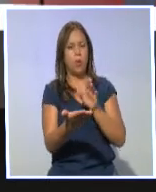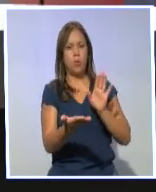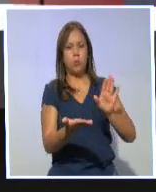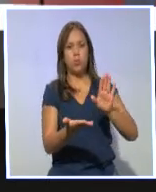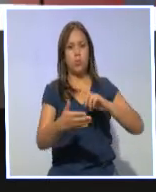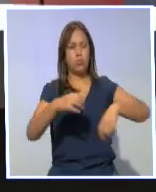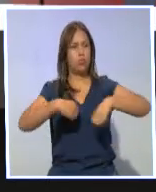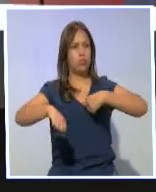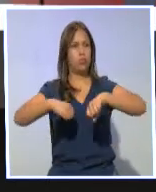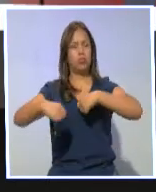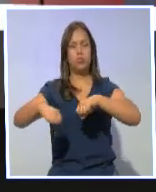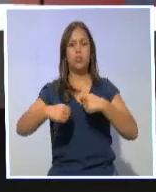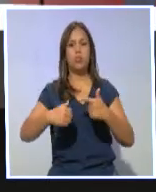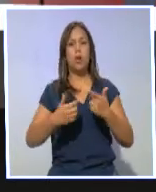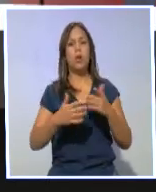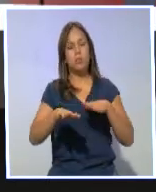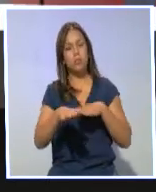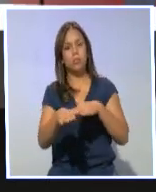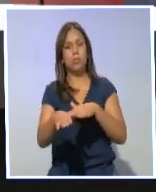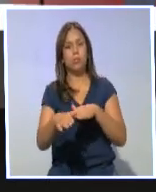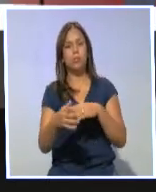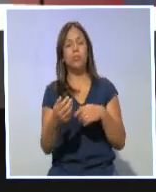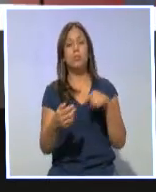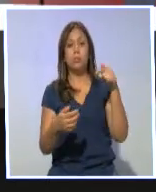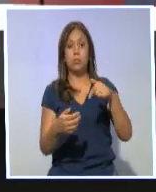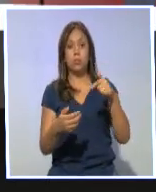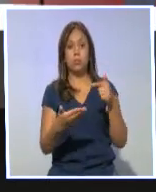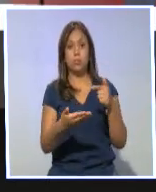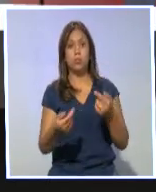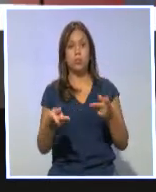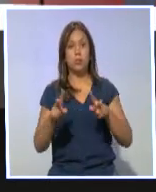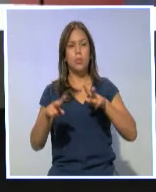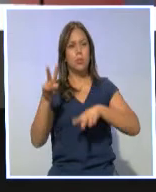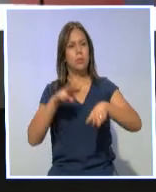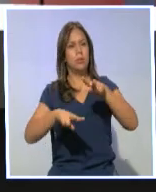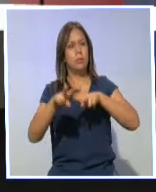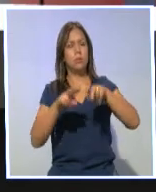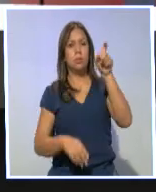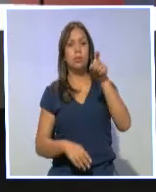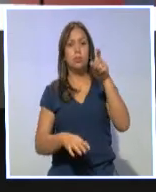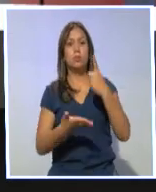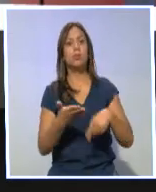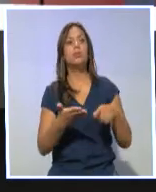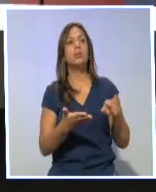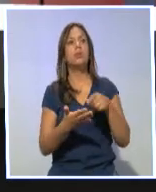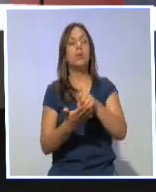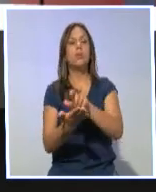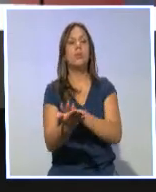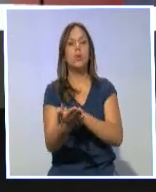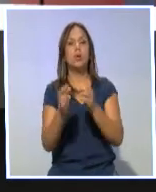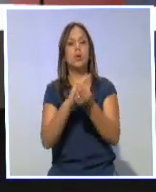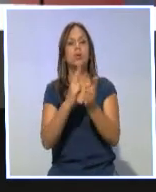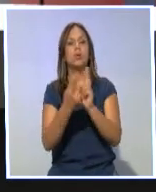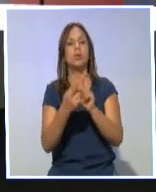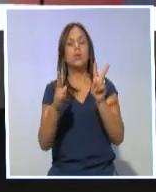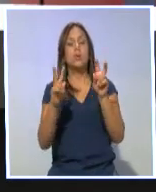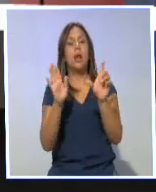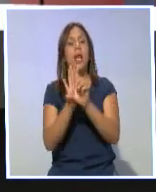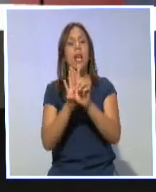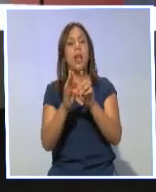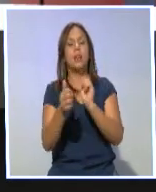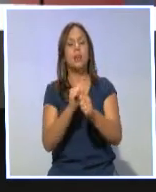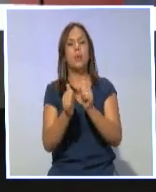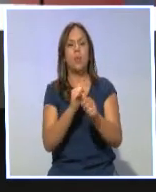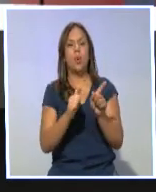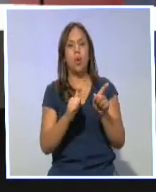la institución en favor de los deportistas del país. En la cita se evaluó la necesidad de construir un proyecto de reformas a la ley del